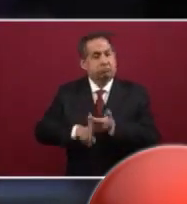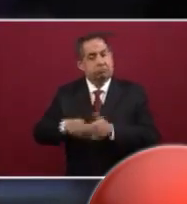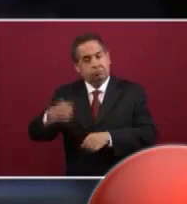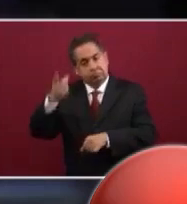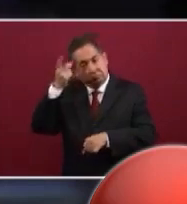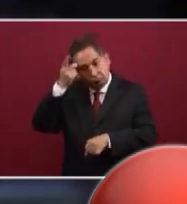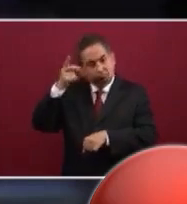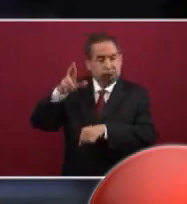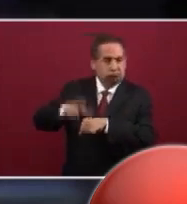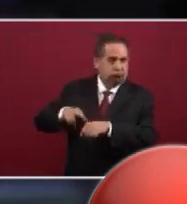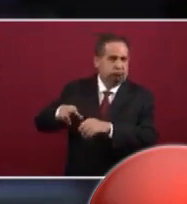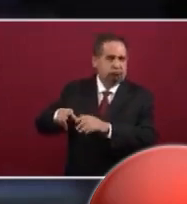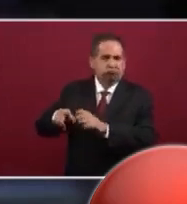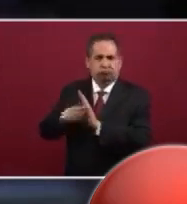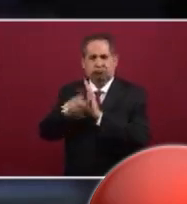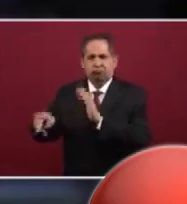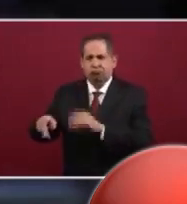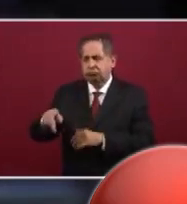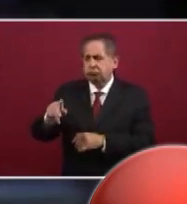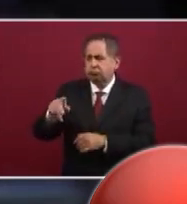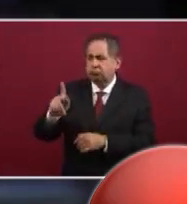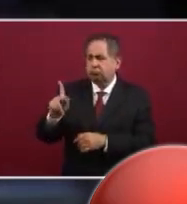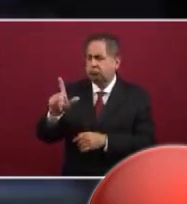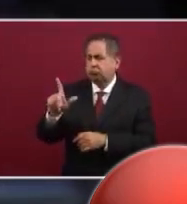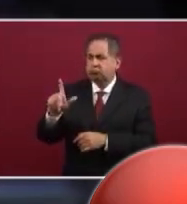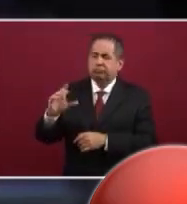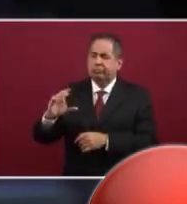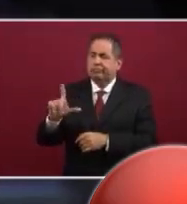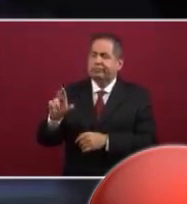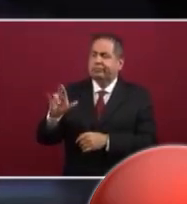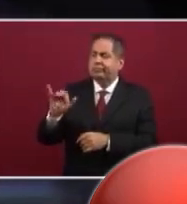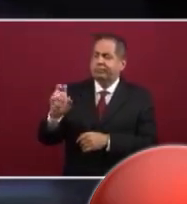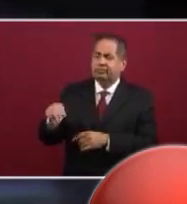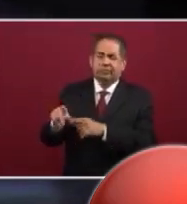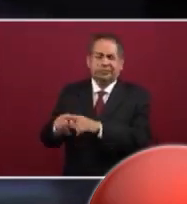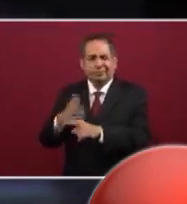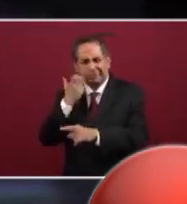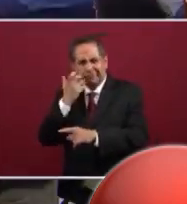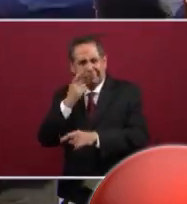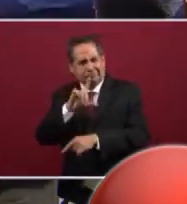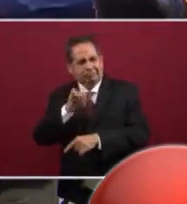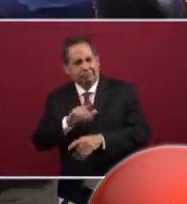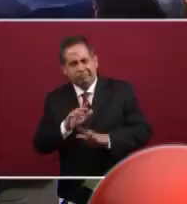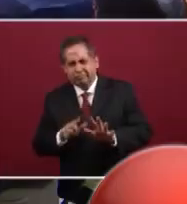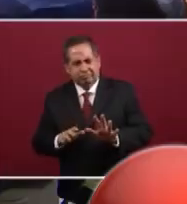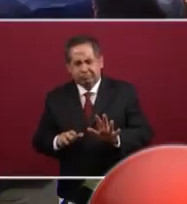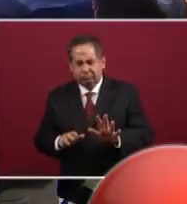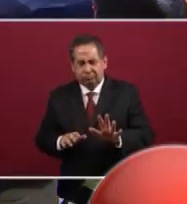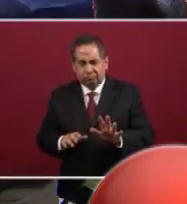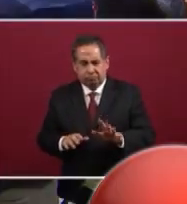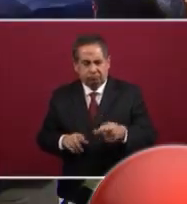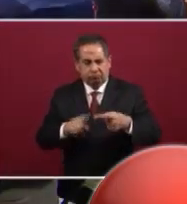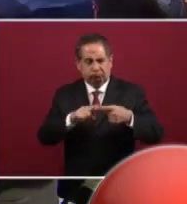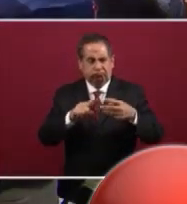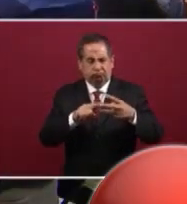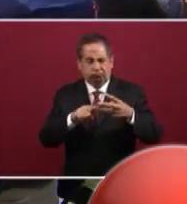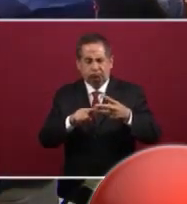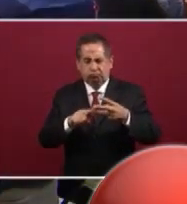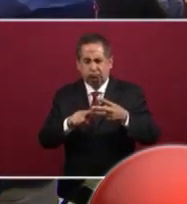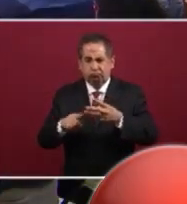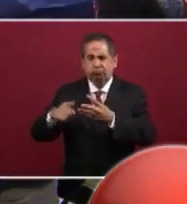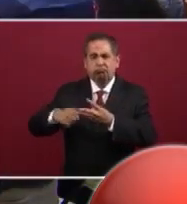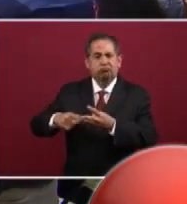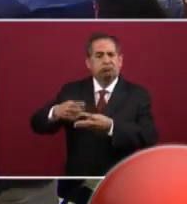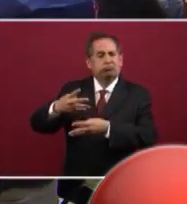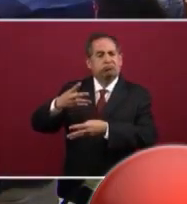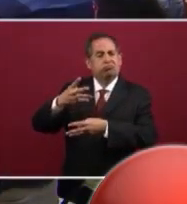Es el dueño de Clarín, señor Mañeto de Clarín. El cuarto poder del Estado hoy día es el primer poder del